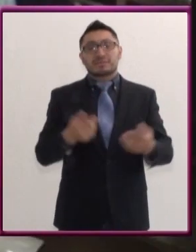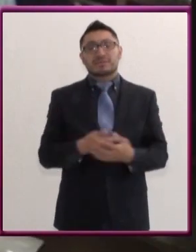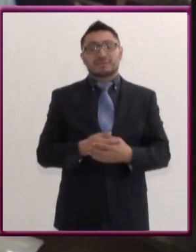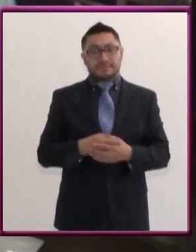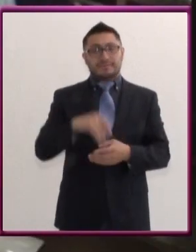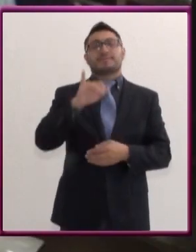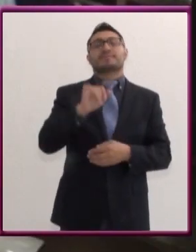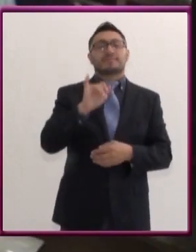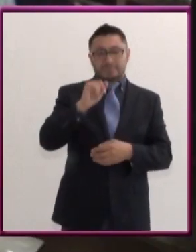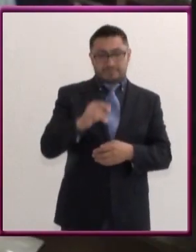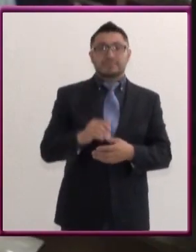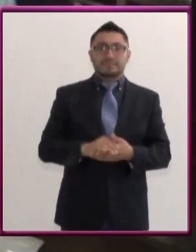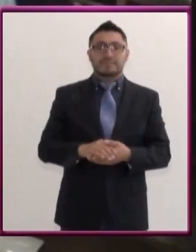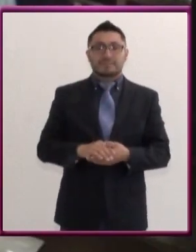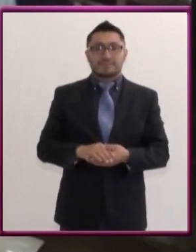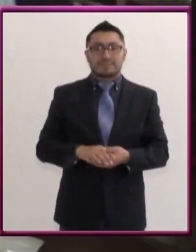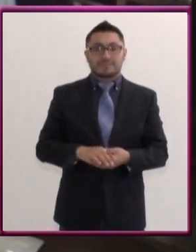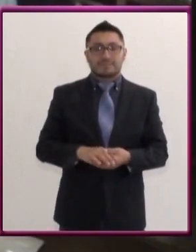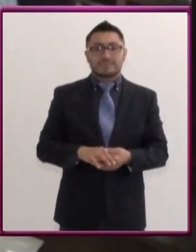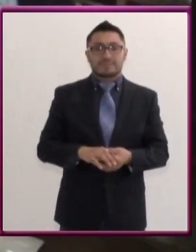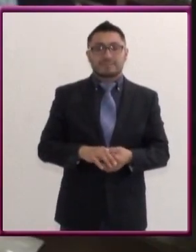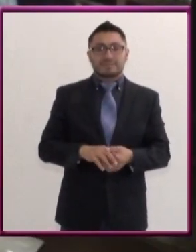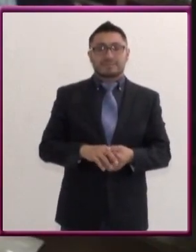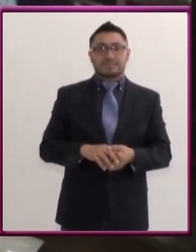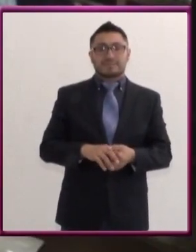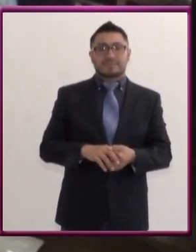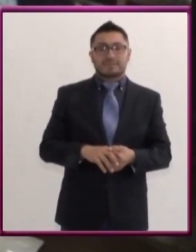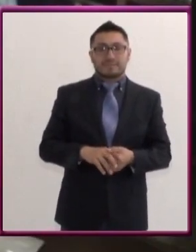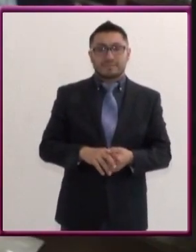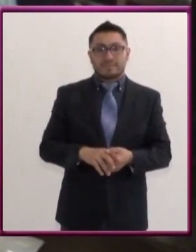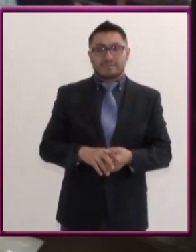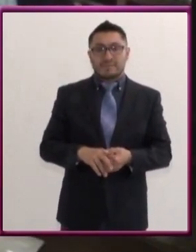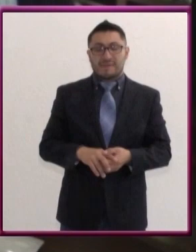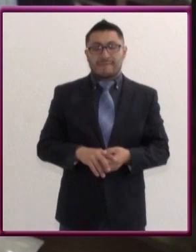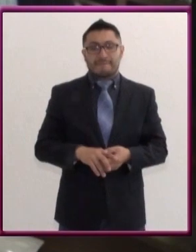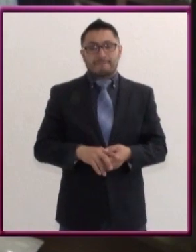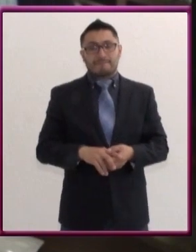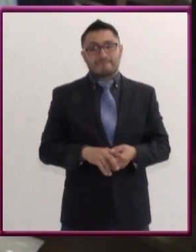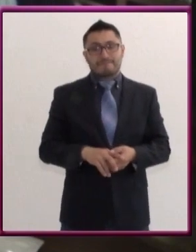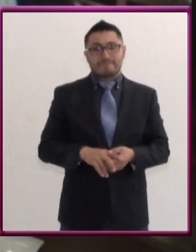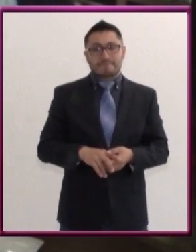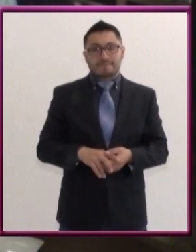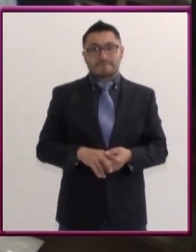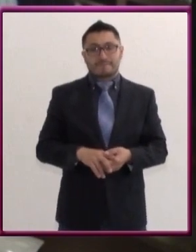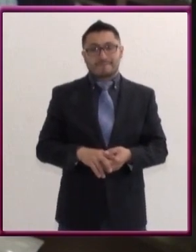respecto? Completamente, totalmente. La